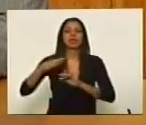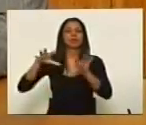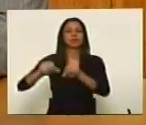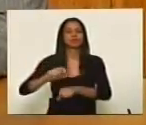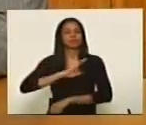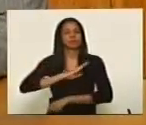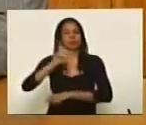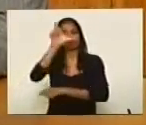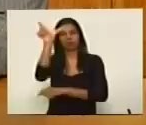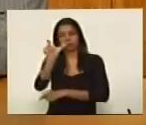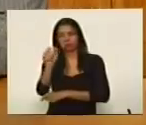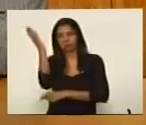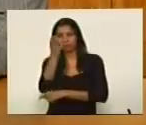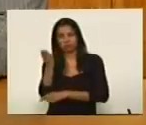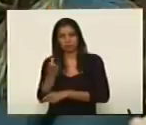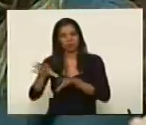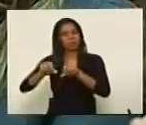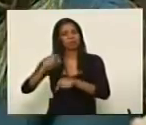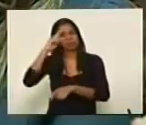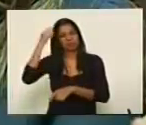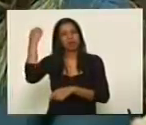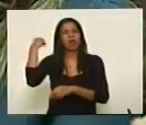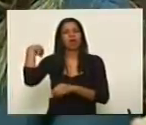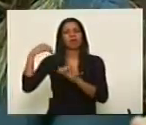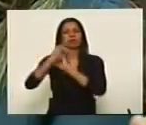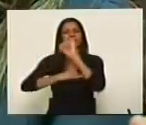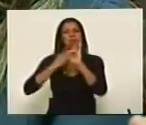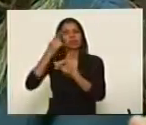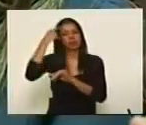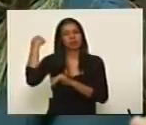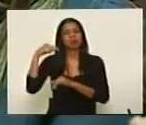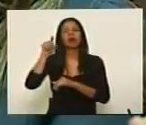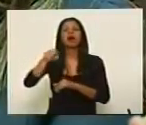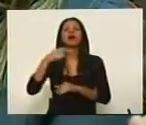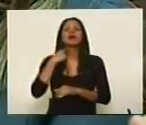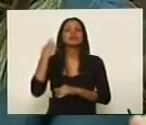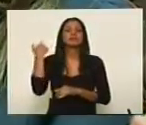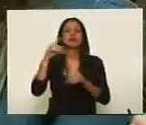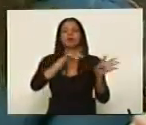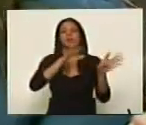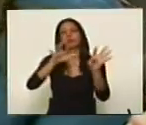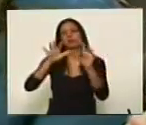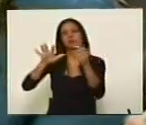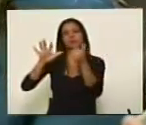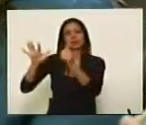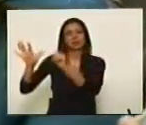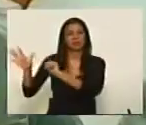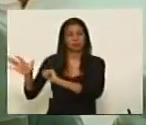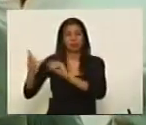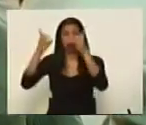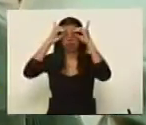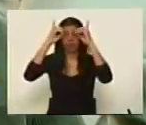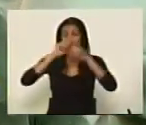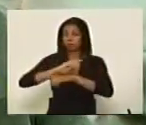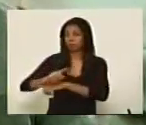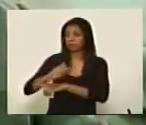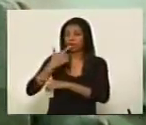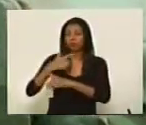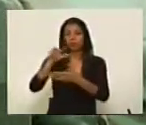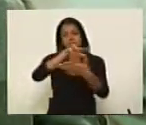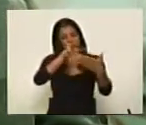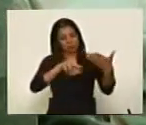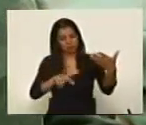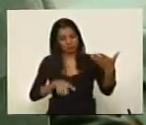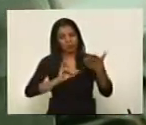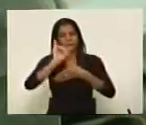en función de los términos del Acuerdo de Ginebra de 1966. Concluida dicha intervención, la Presidenta ordenó al secretario de lectura el